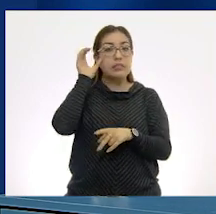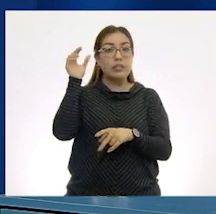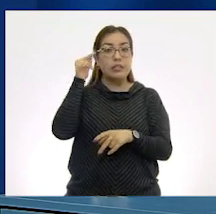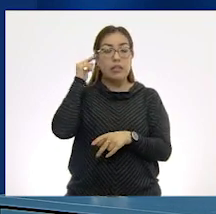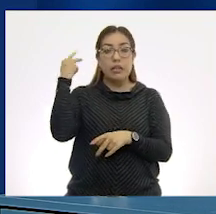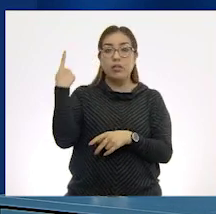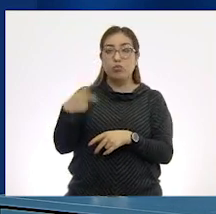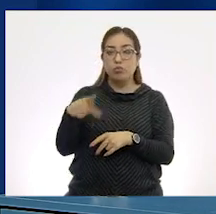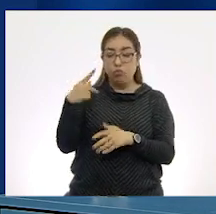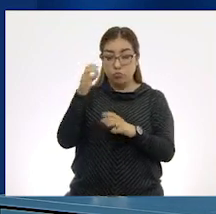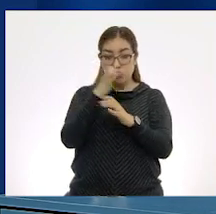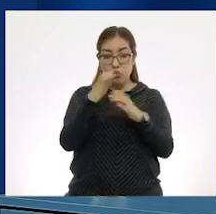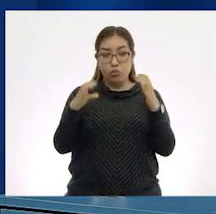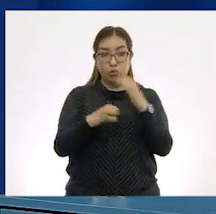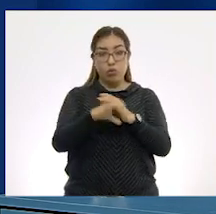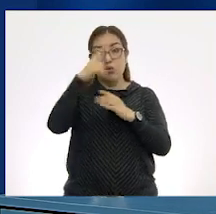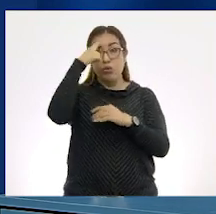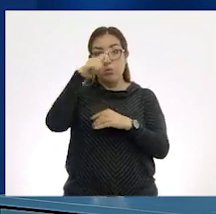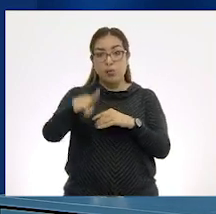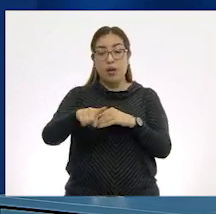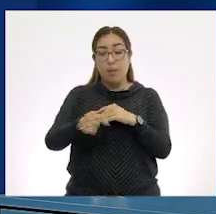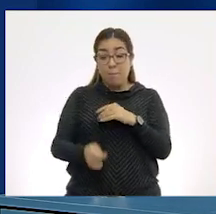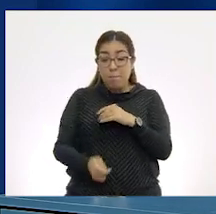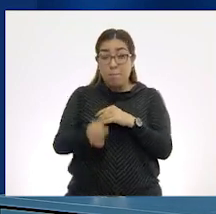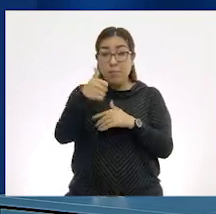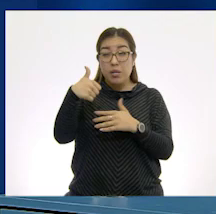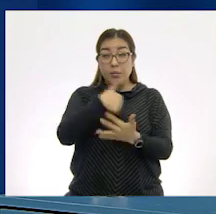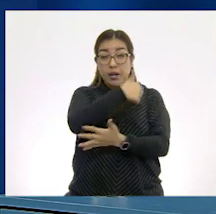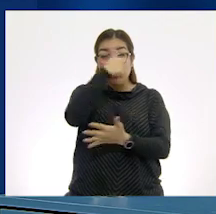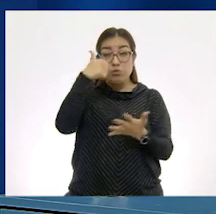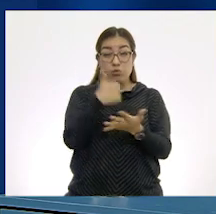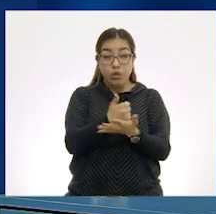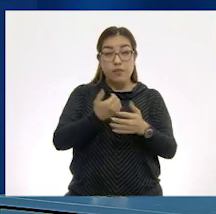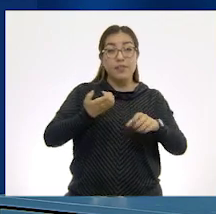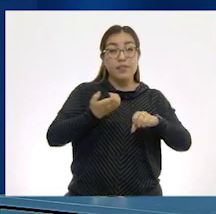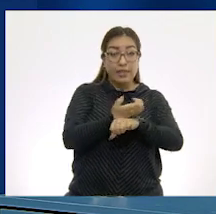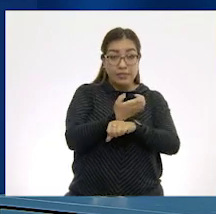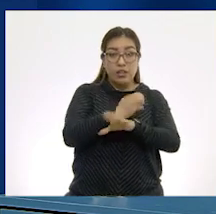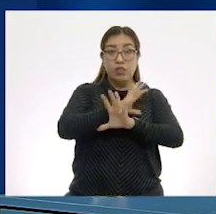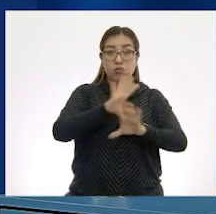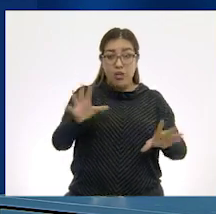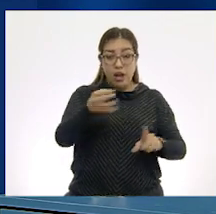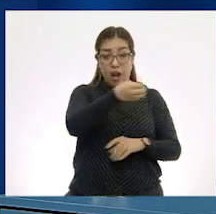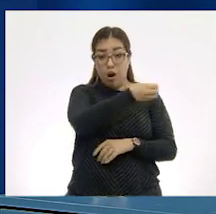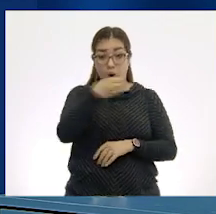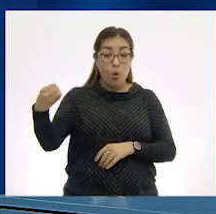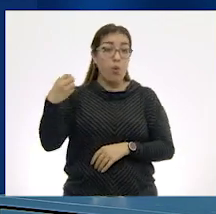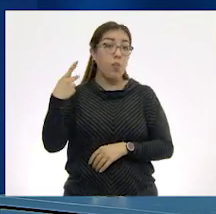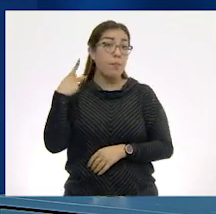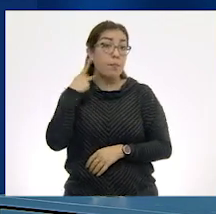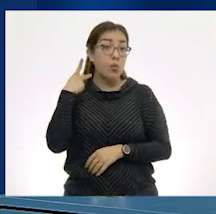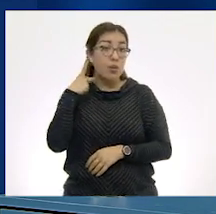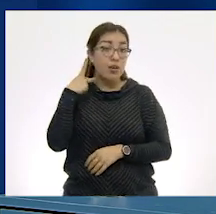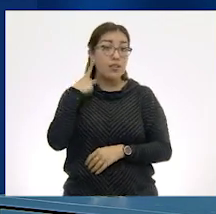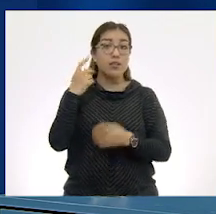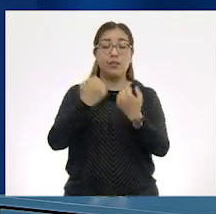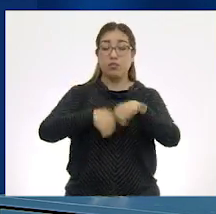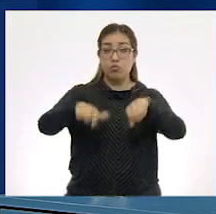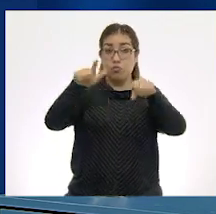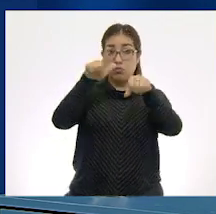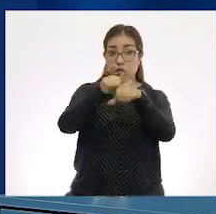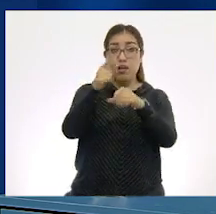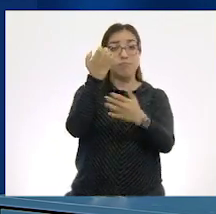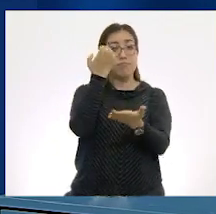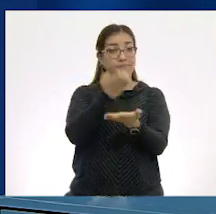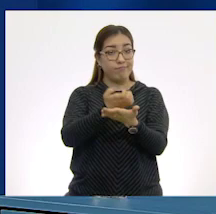decir, la aparición de las primeras ciudades-estado, con una organización política, social y